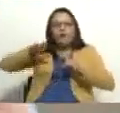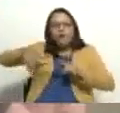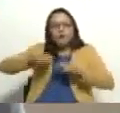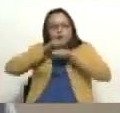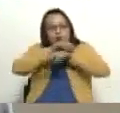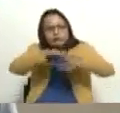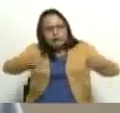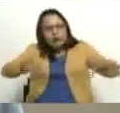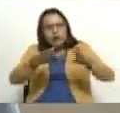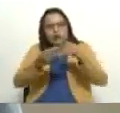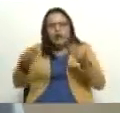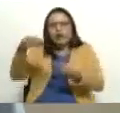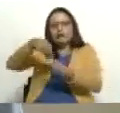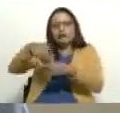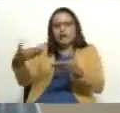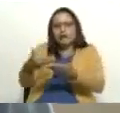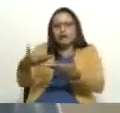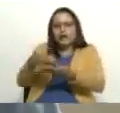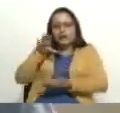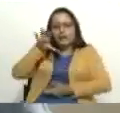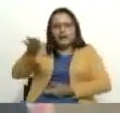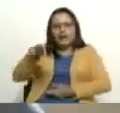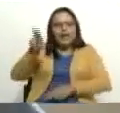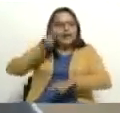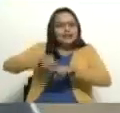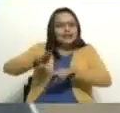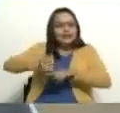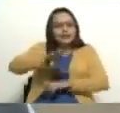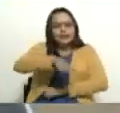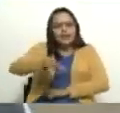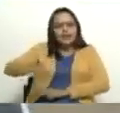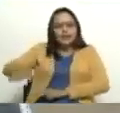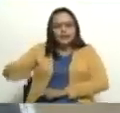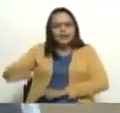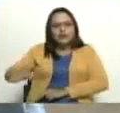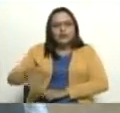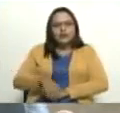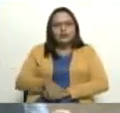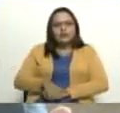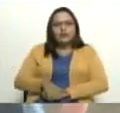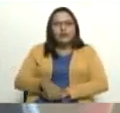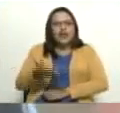los colegios del país para que los niños tengan por lo menos